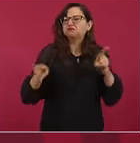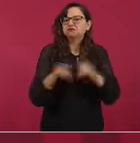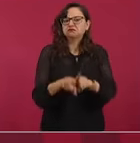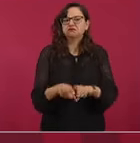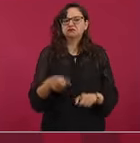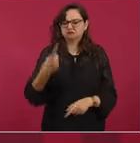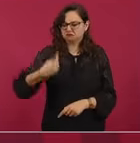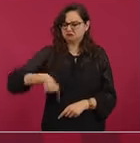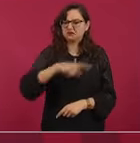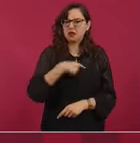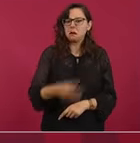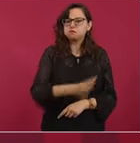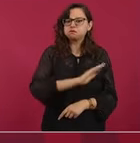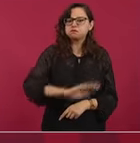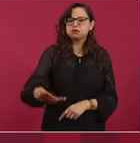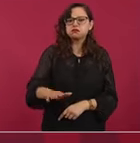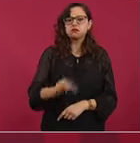masacres,